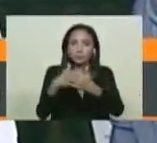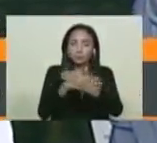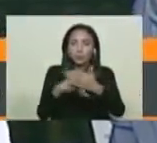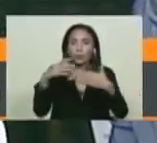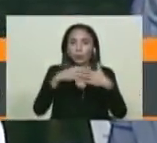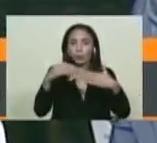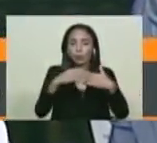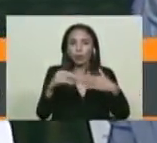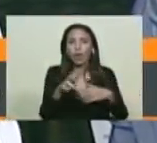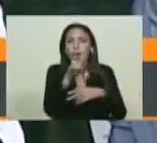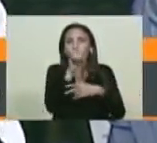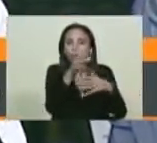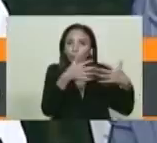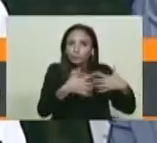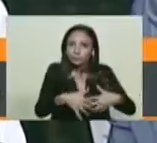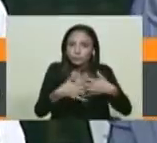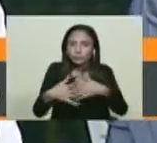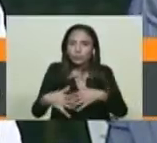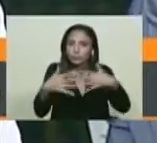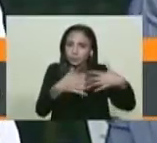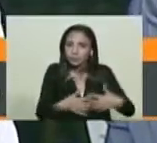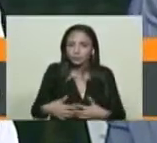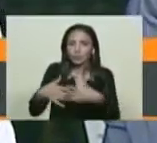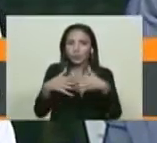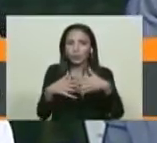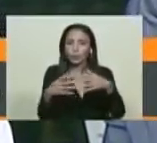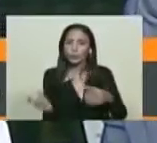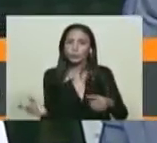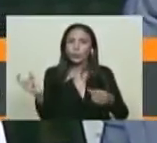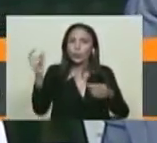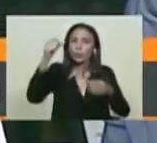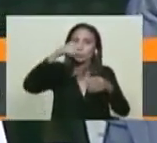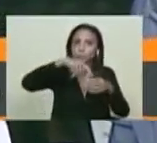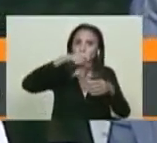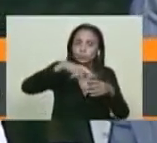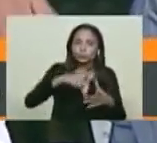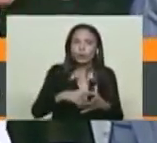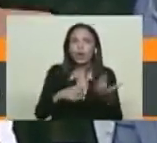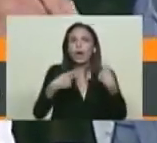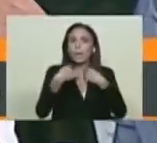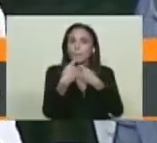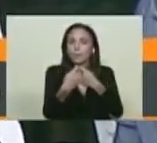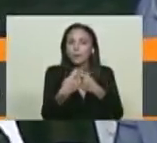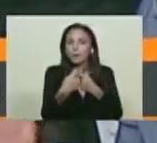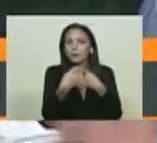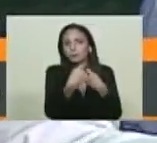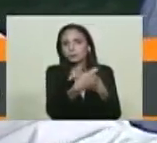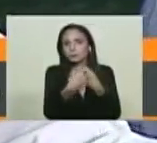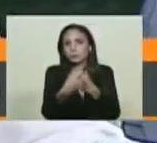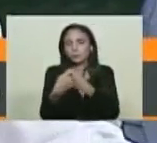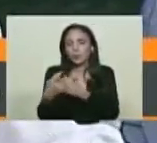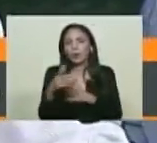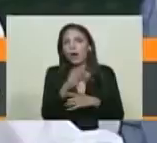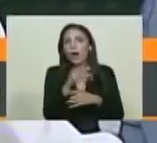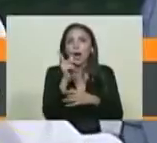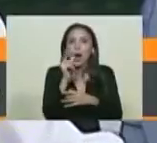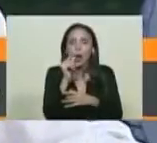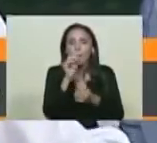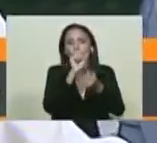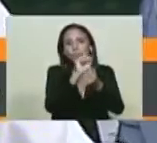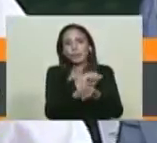empresas norteamericanas, los depositaba en Suiza y de allí le pagaban las comisiones a estos corruptos